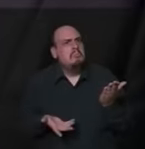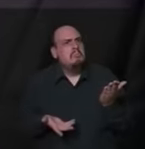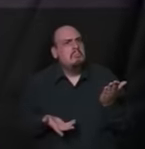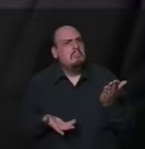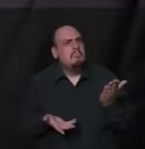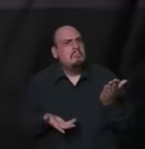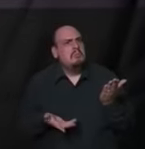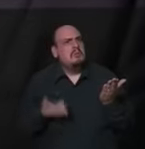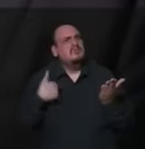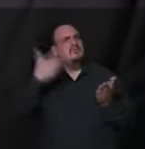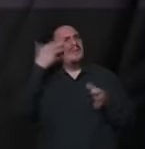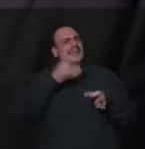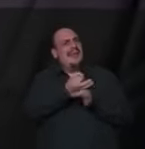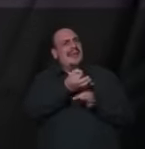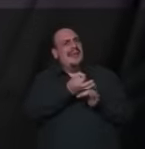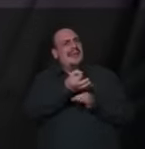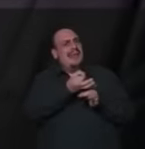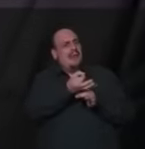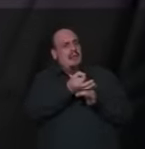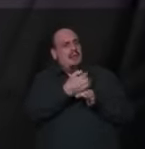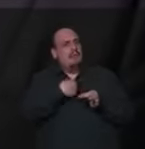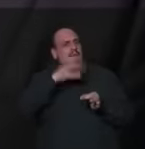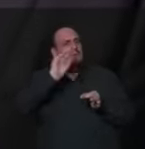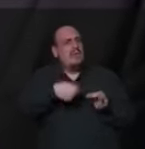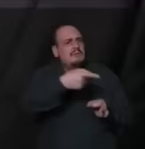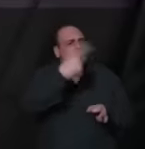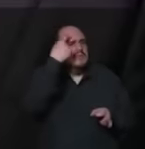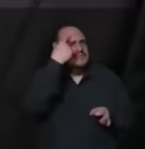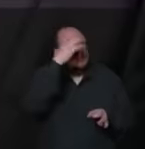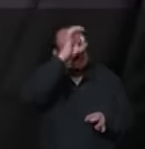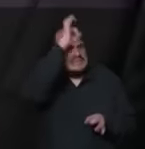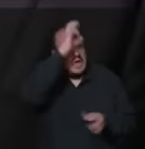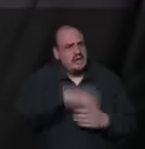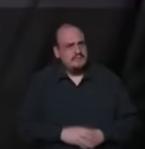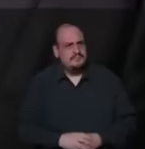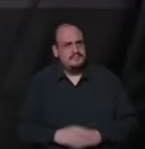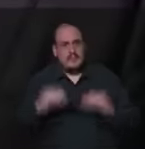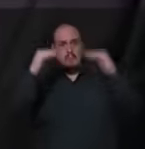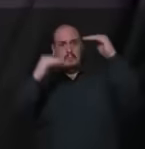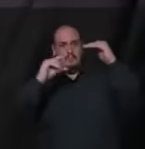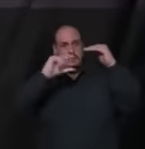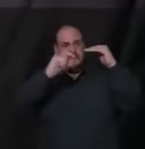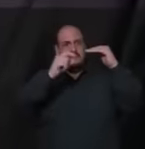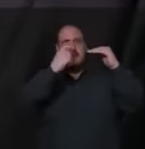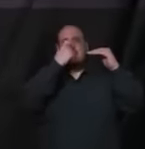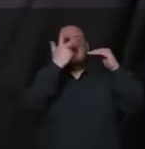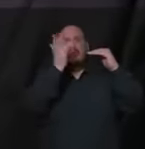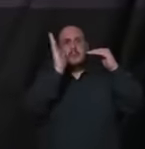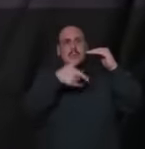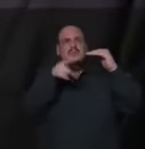Fracasé cuando te quise enseñar, no aprendiste nada. Cuando hablas del 23% de la diferencia, eso es cuando se toman los